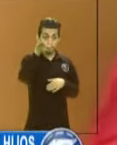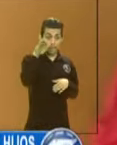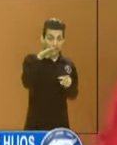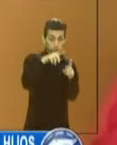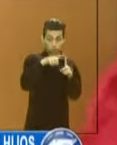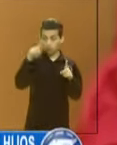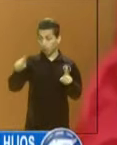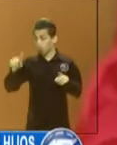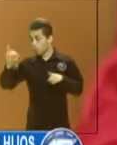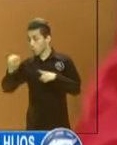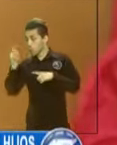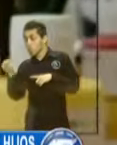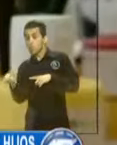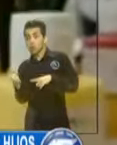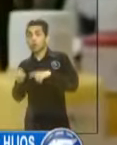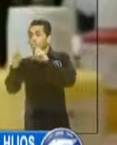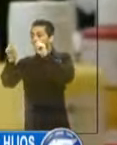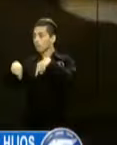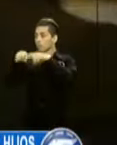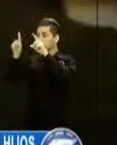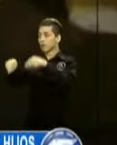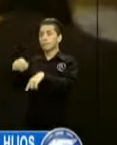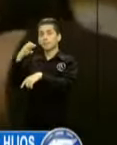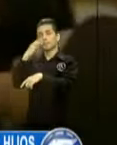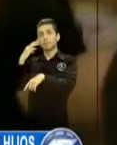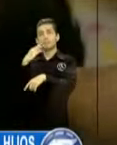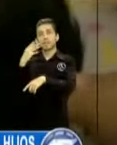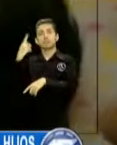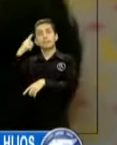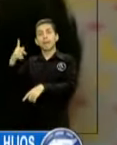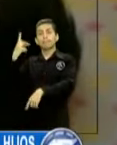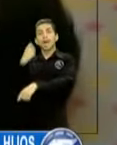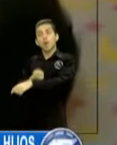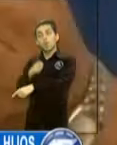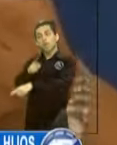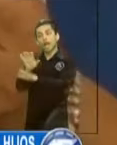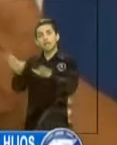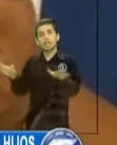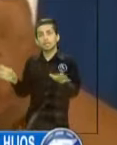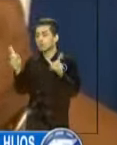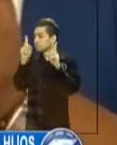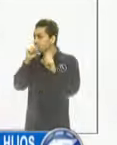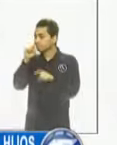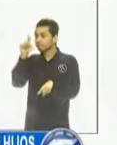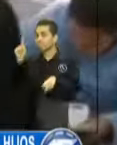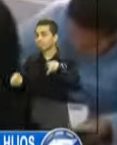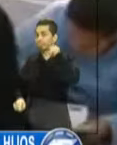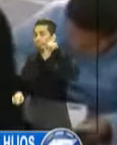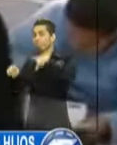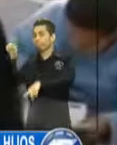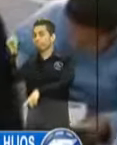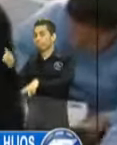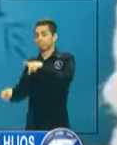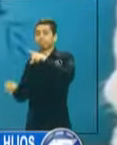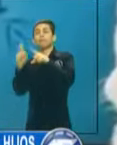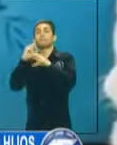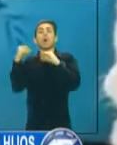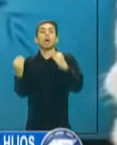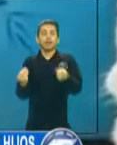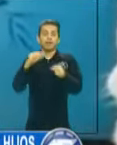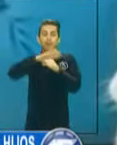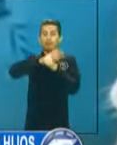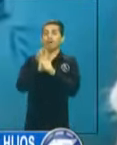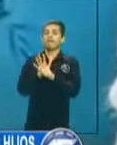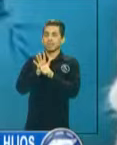asistencia de padres de familia a los centros de salud para vacunar a sus hijos ha sido irregular. Esto debido a la pandemia del